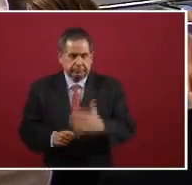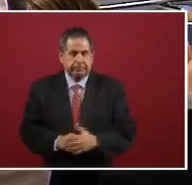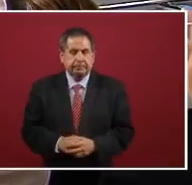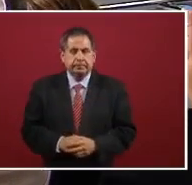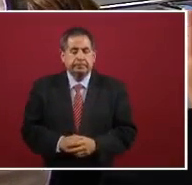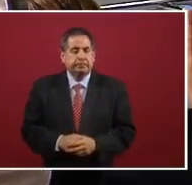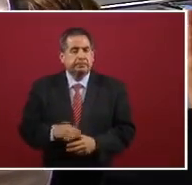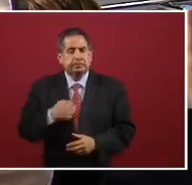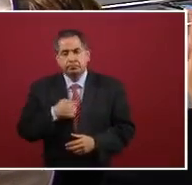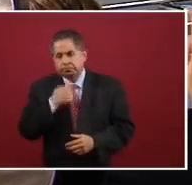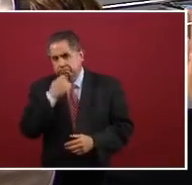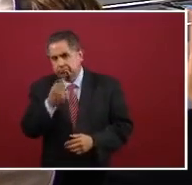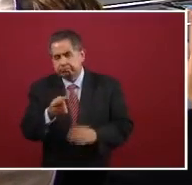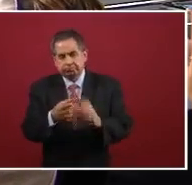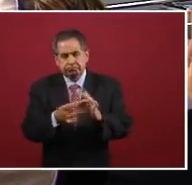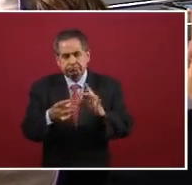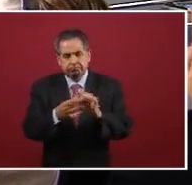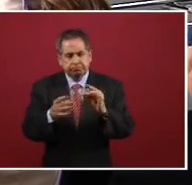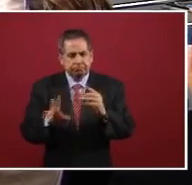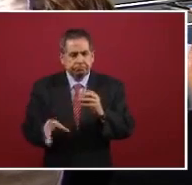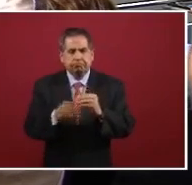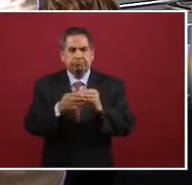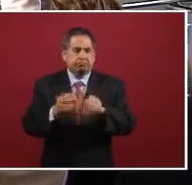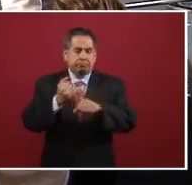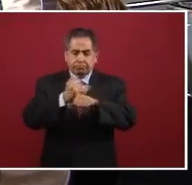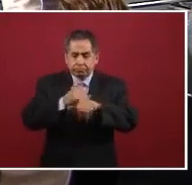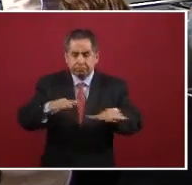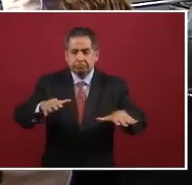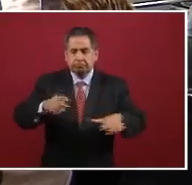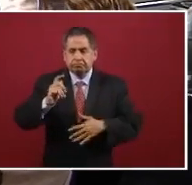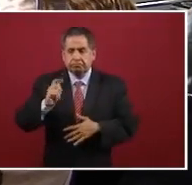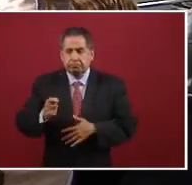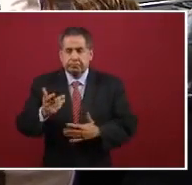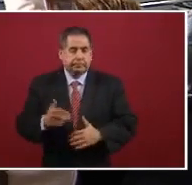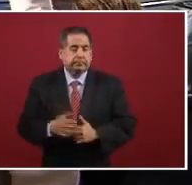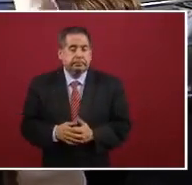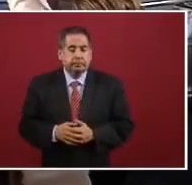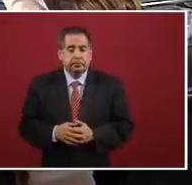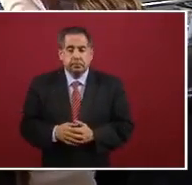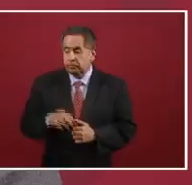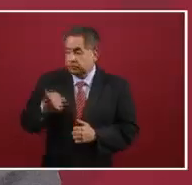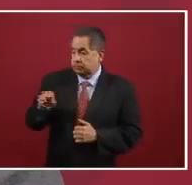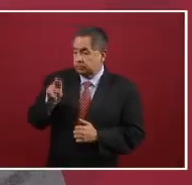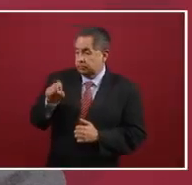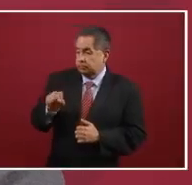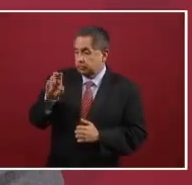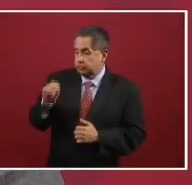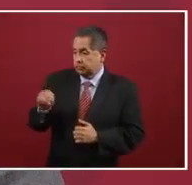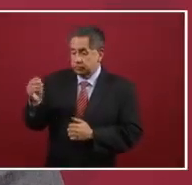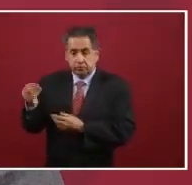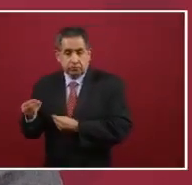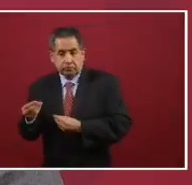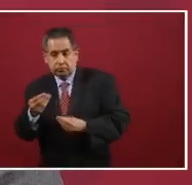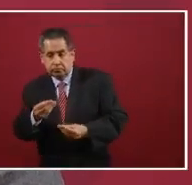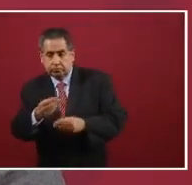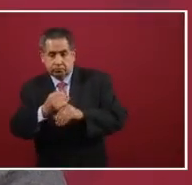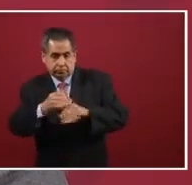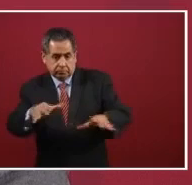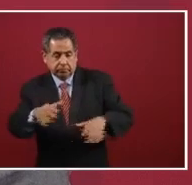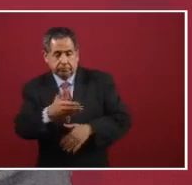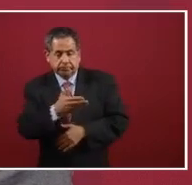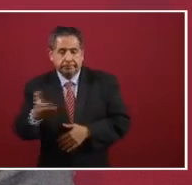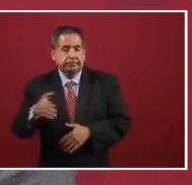Yo nada más les informo que Jesús les va a dar a conocer